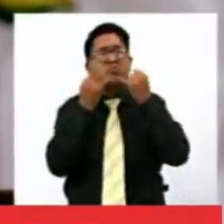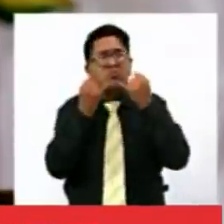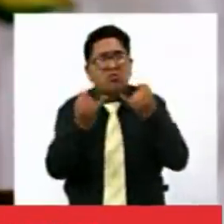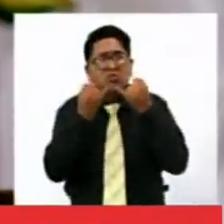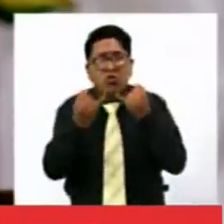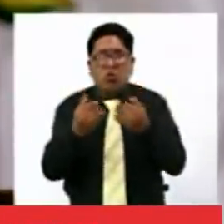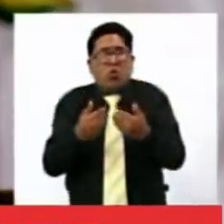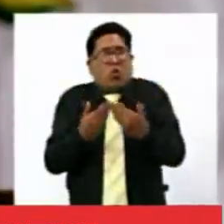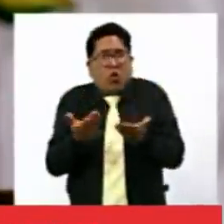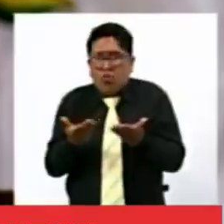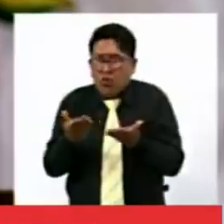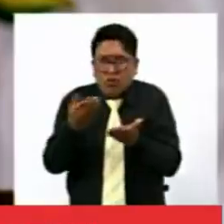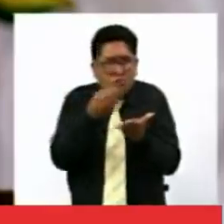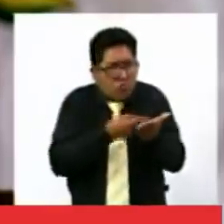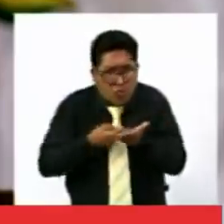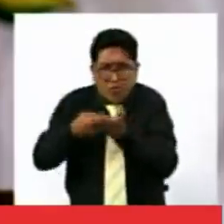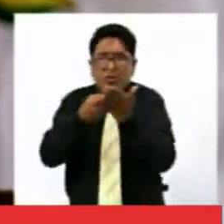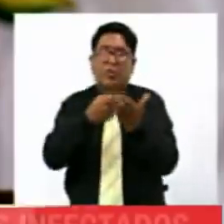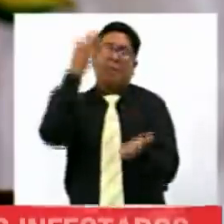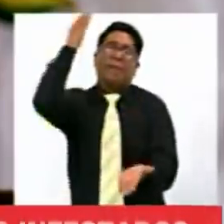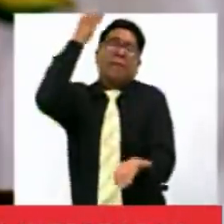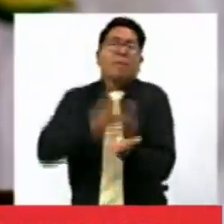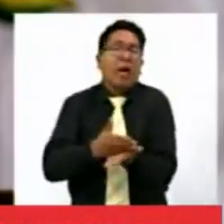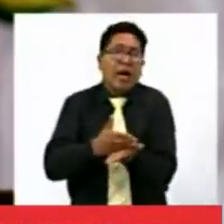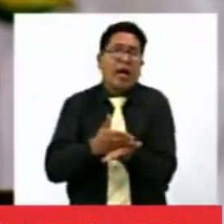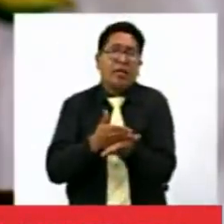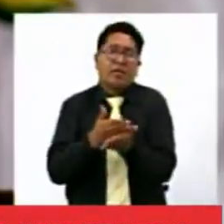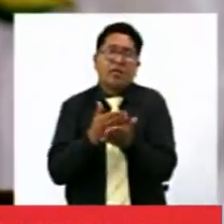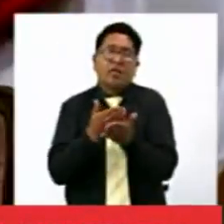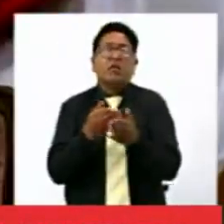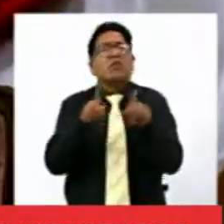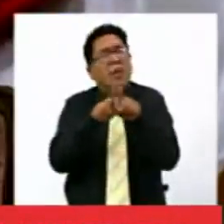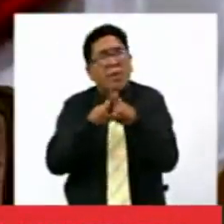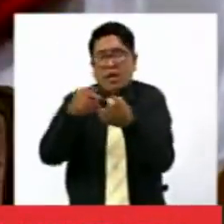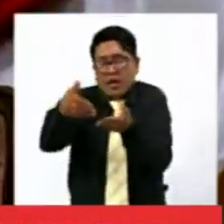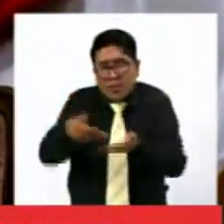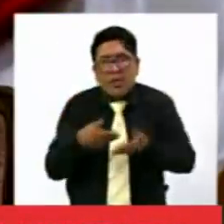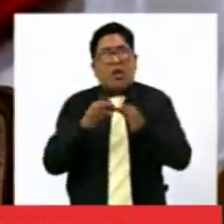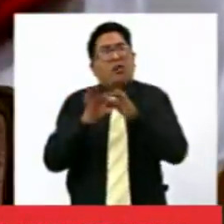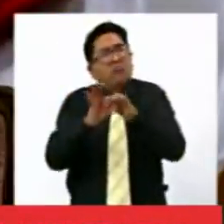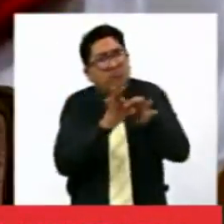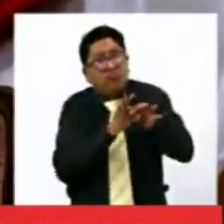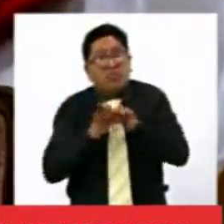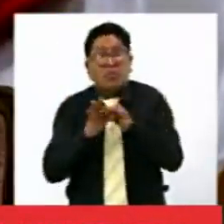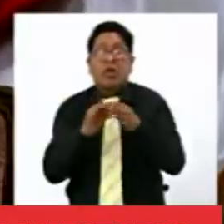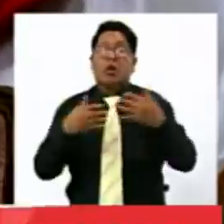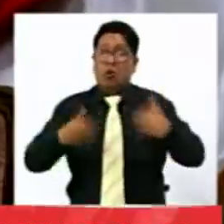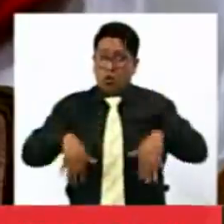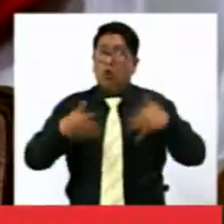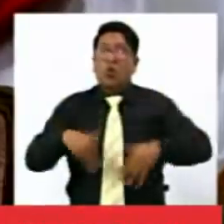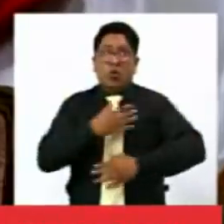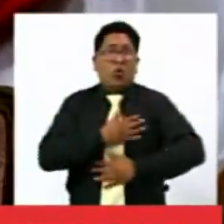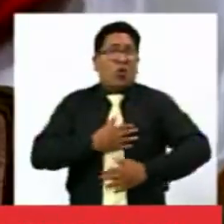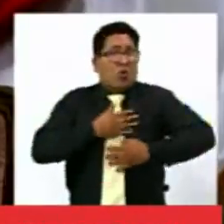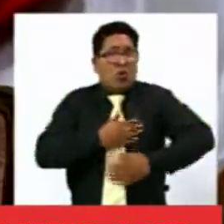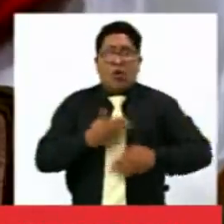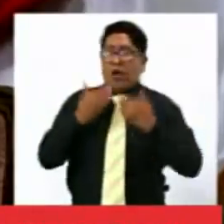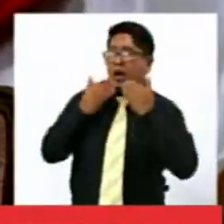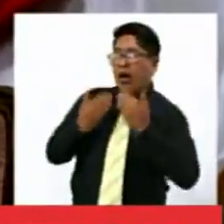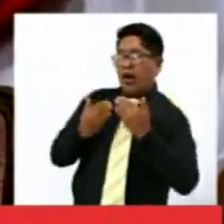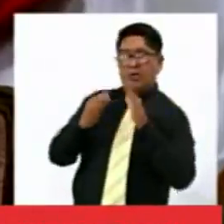esta batalla y para invitarlos a que tomen parte de ella agradezco a los candidatos que en lugar de politizar